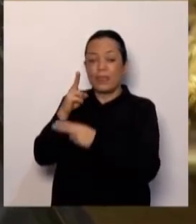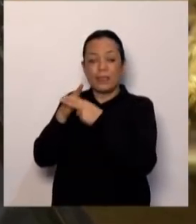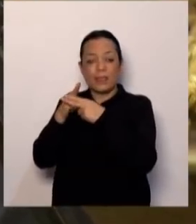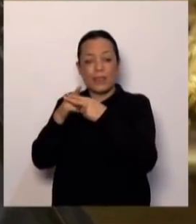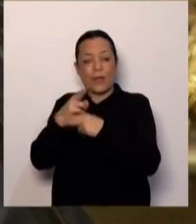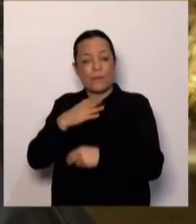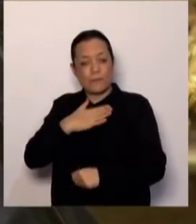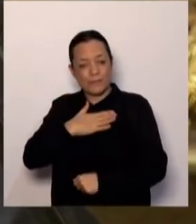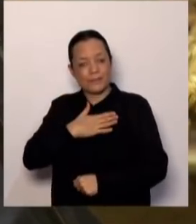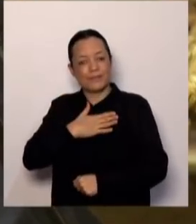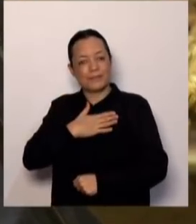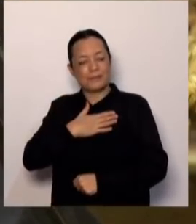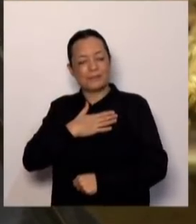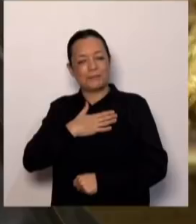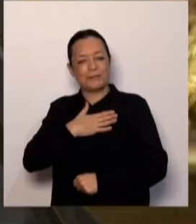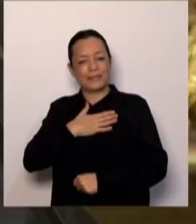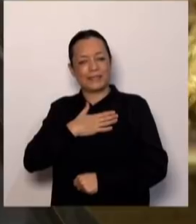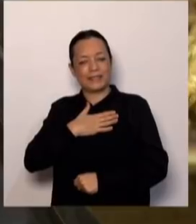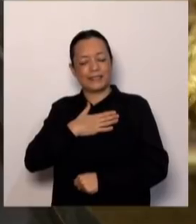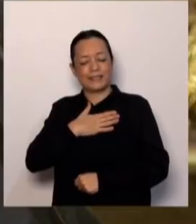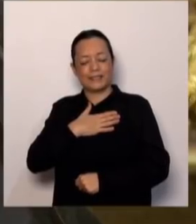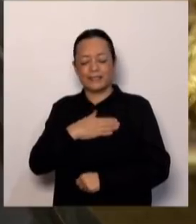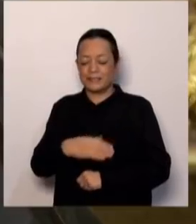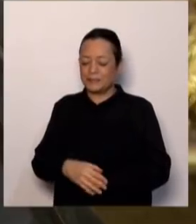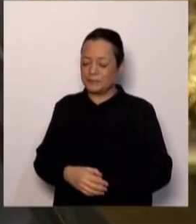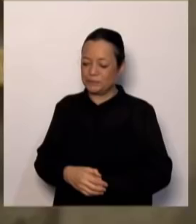has dicho mi nombre.